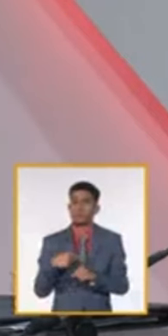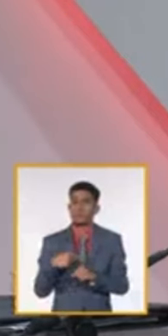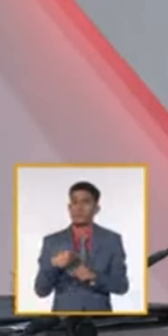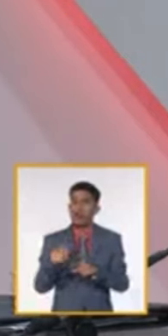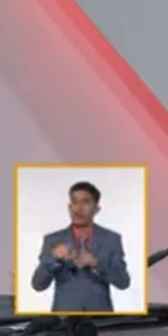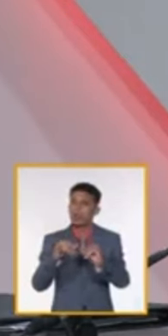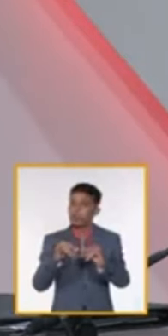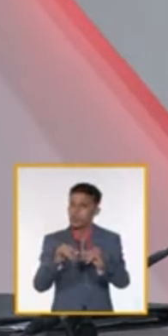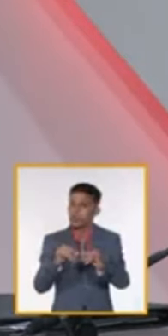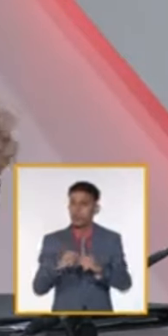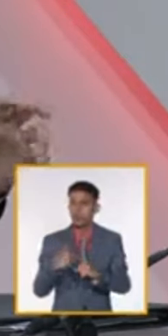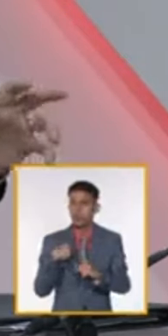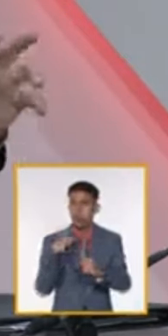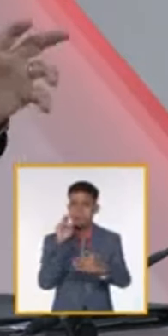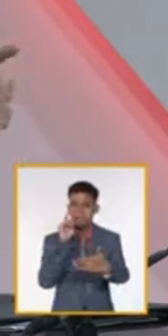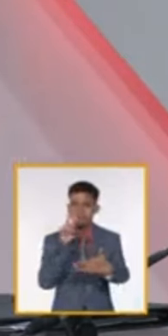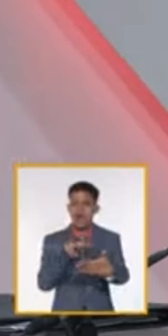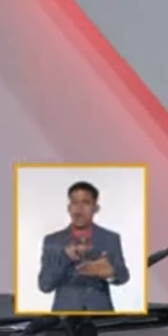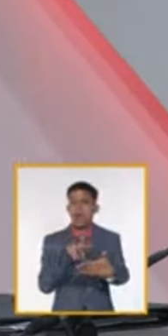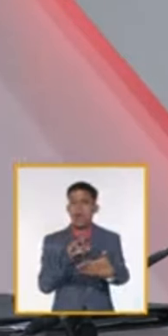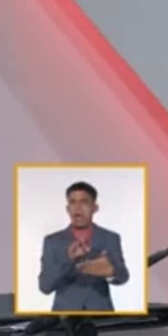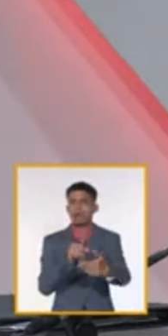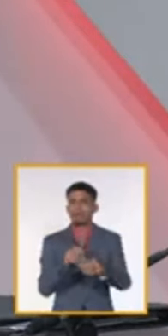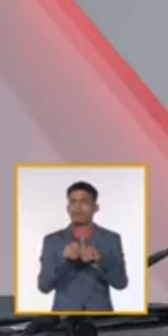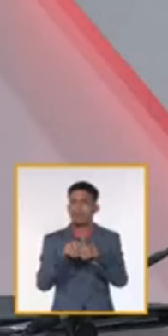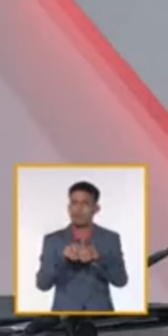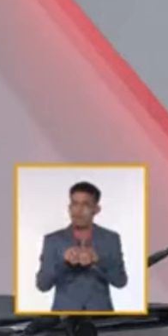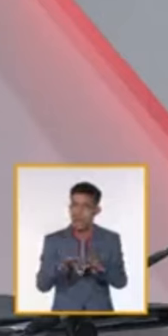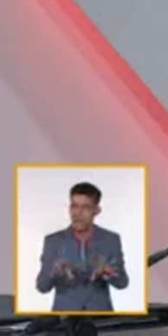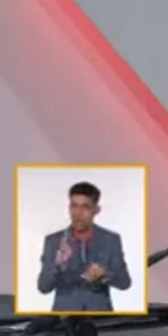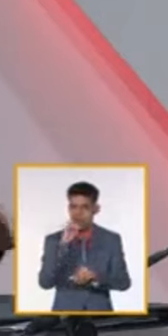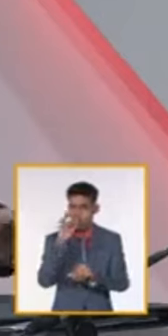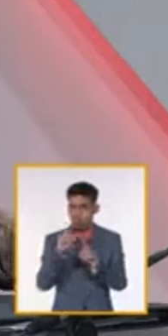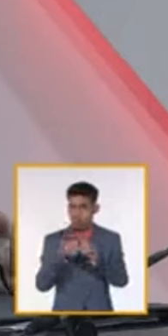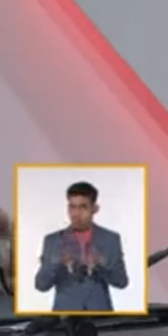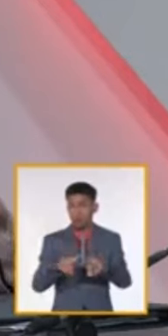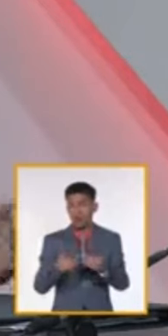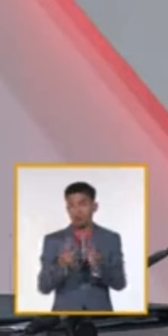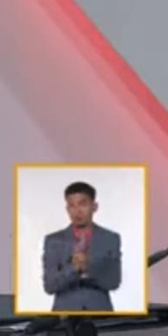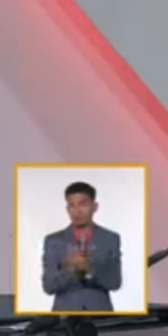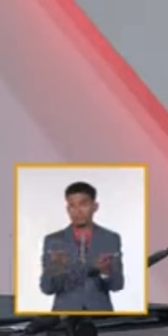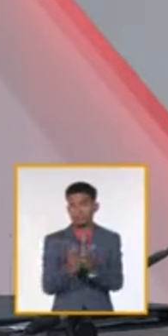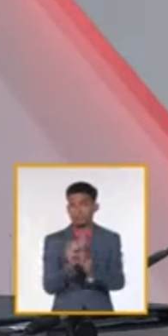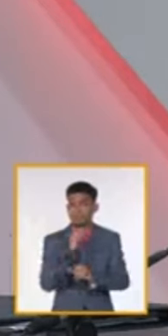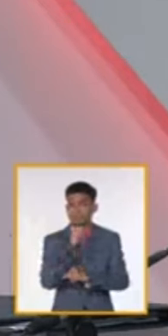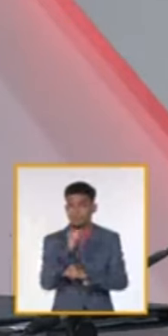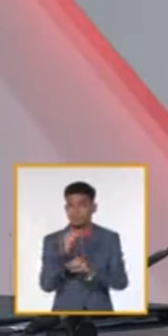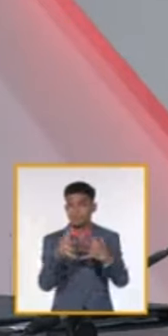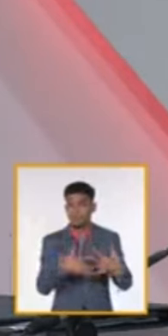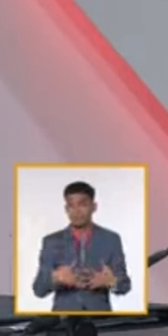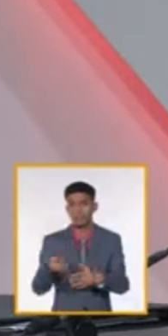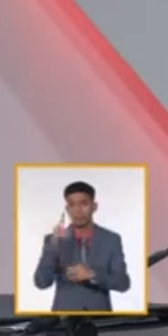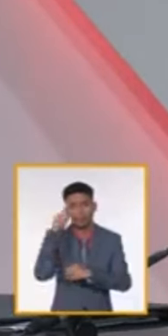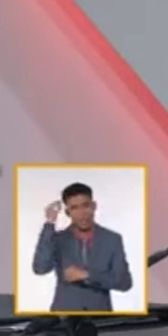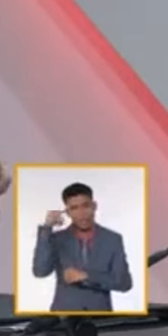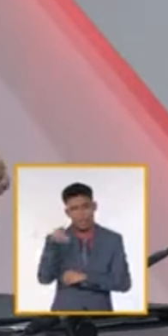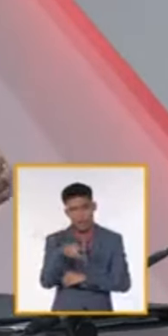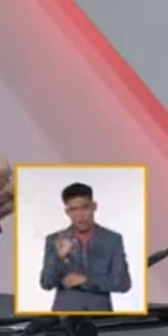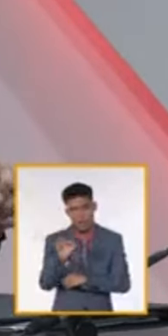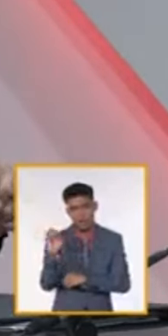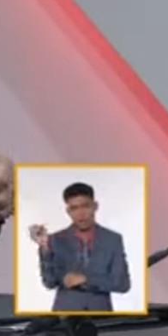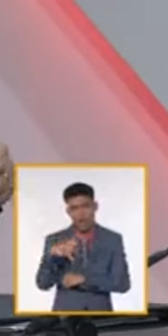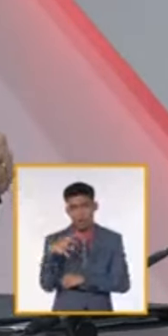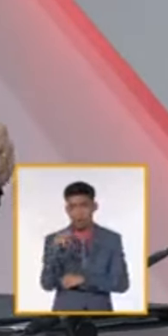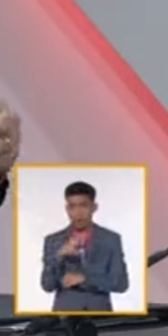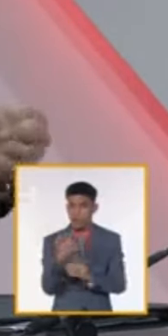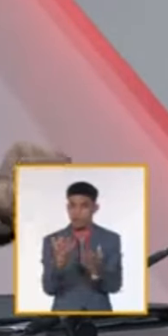pudo leer, no siempre muy claro en toda la prensa norteamericana, pero pudo leer, es que no solo el poder